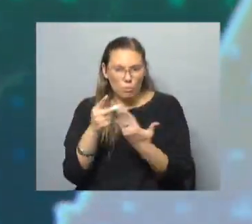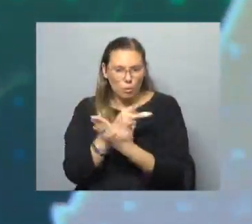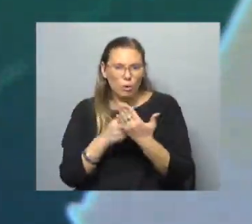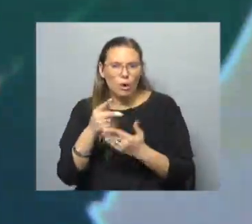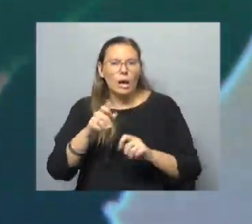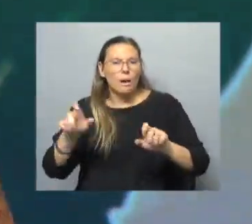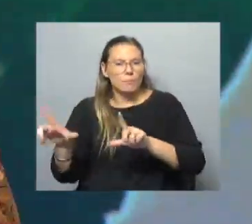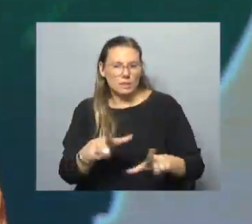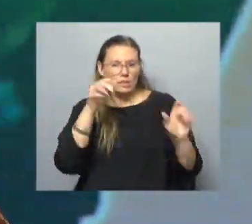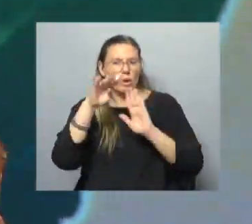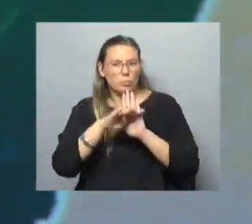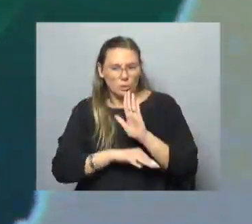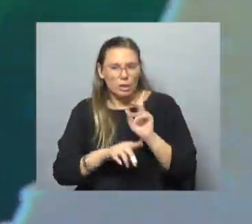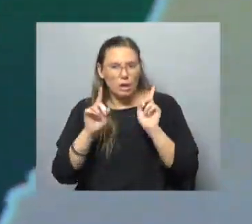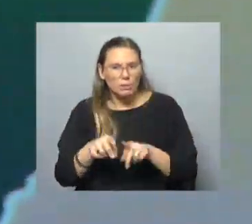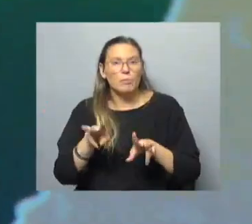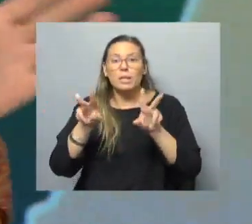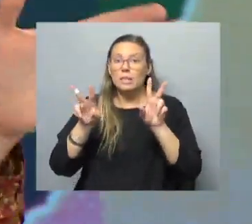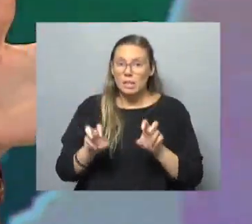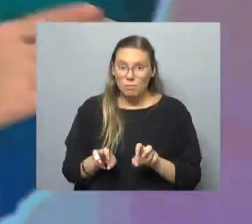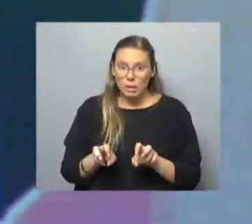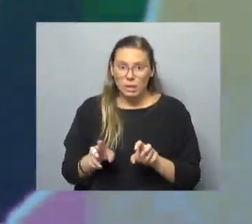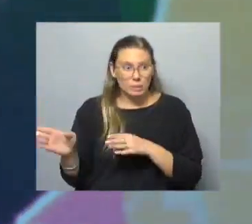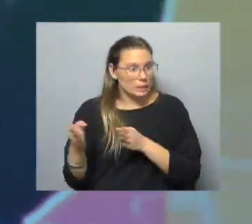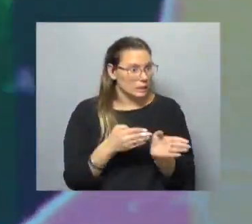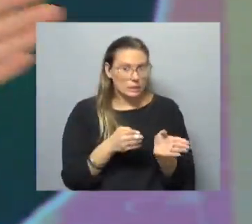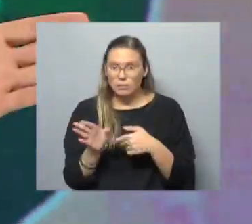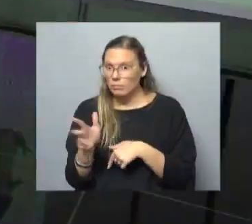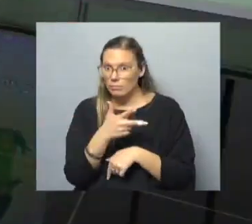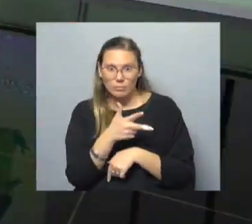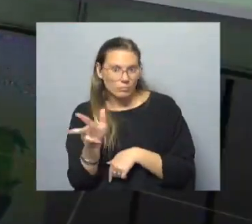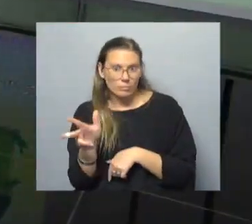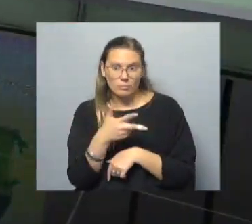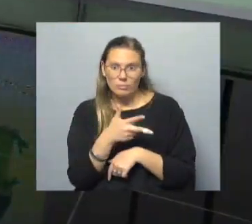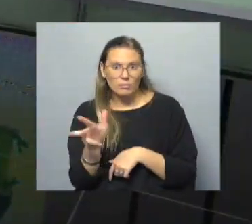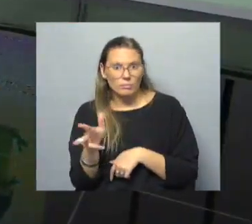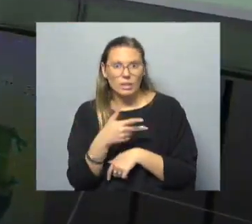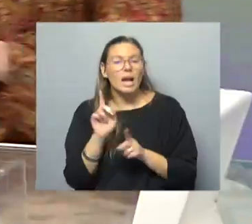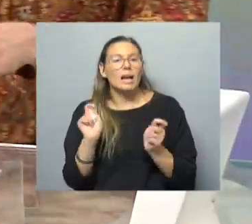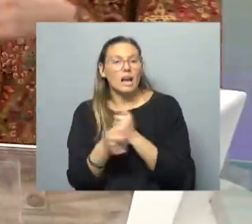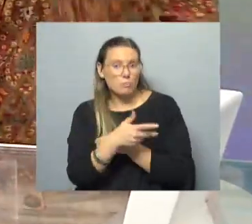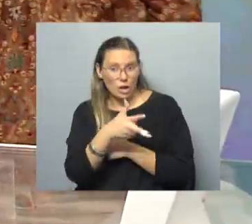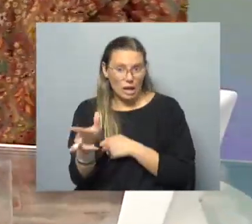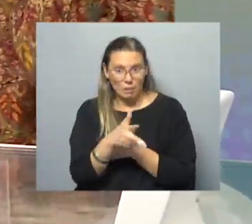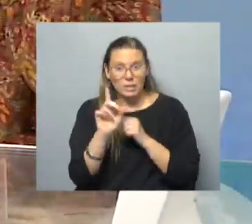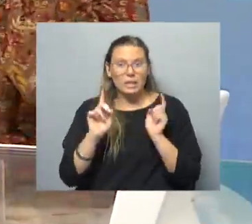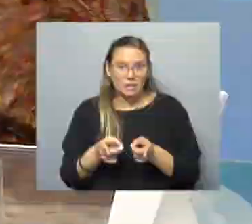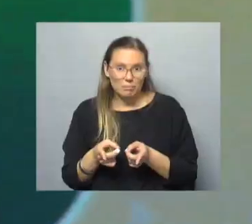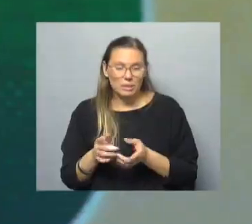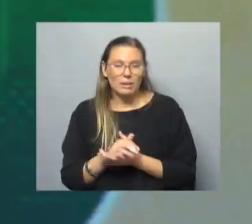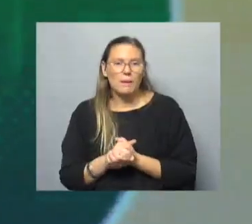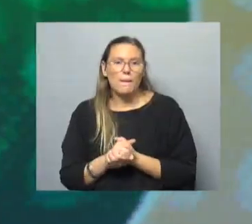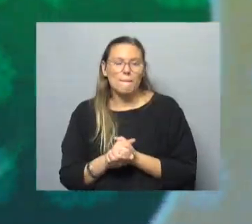en la presentación de programas, también en los contenidos. Para acá, para allá, para acá. Cambios de cámara. También cambios de